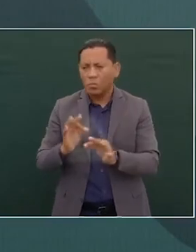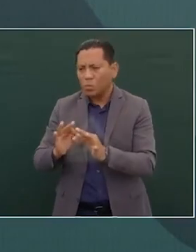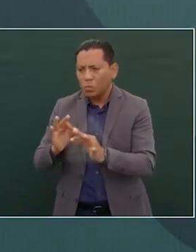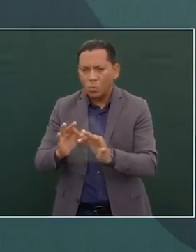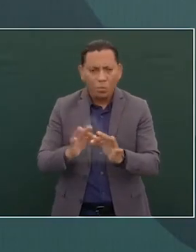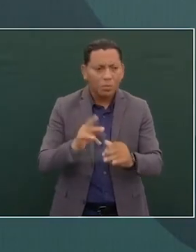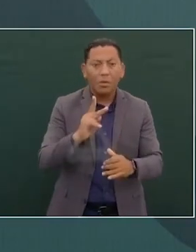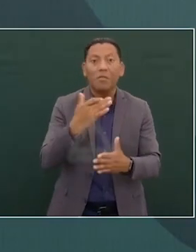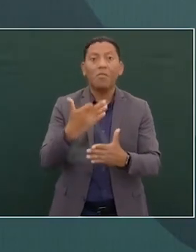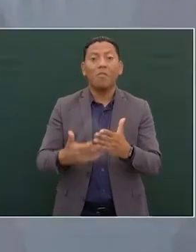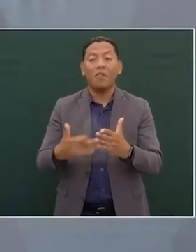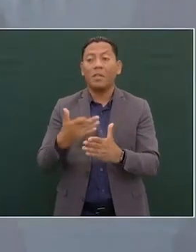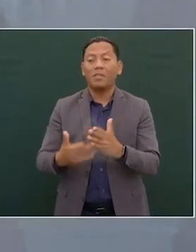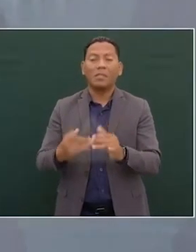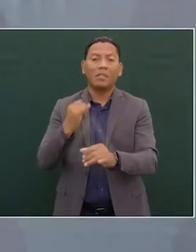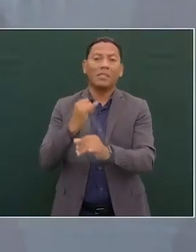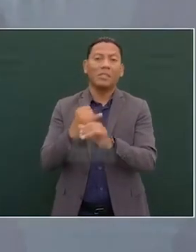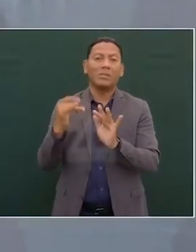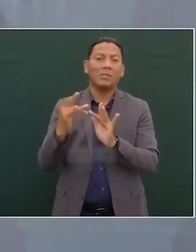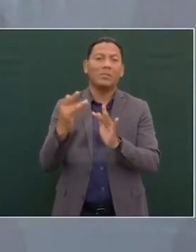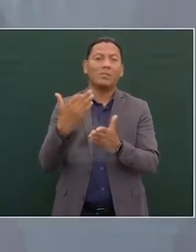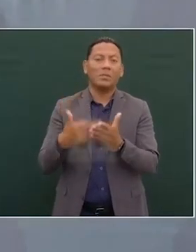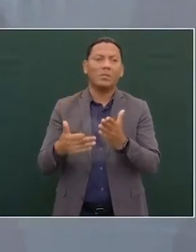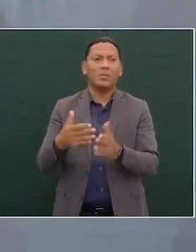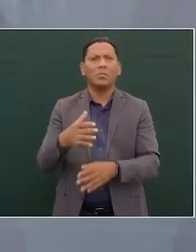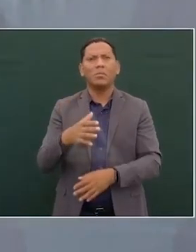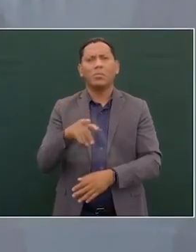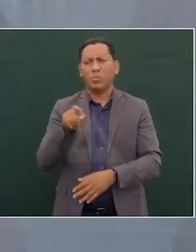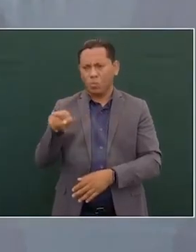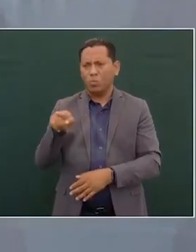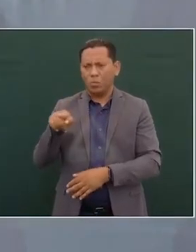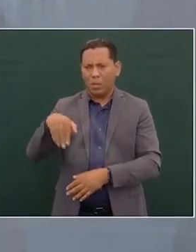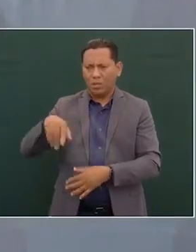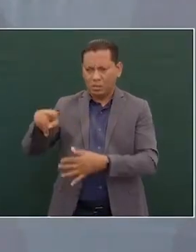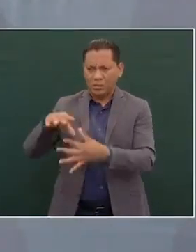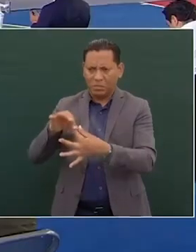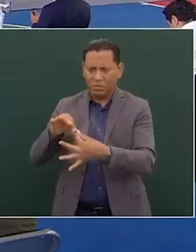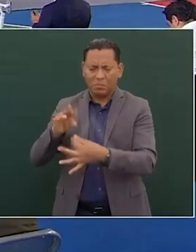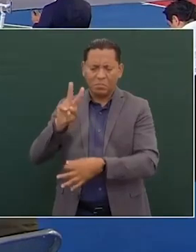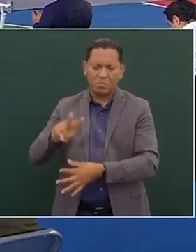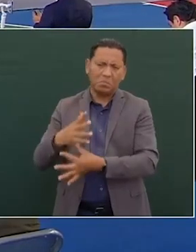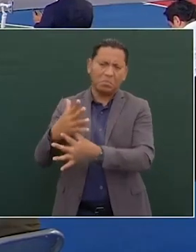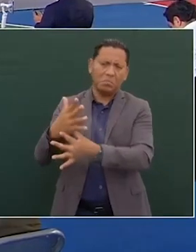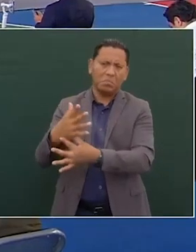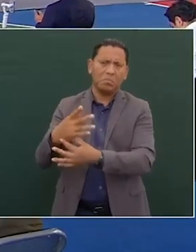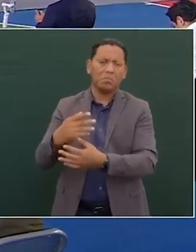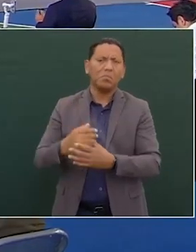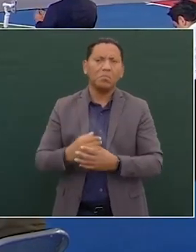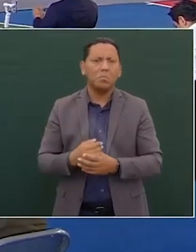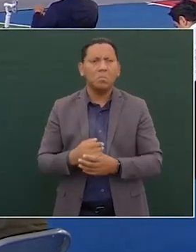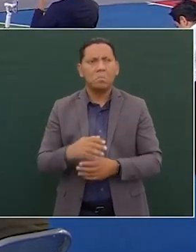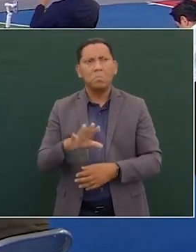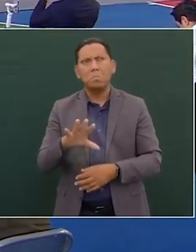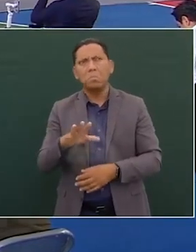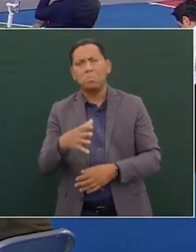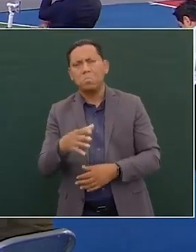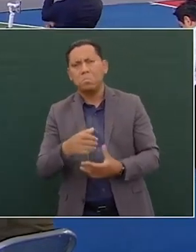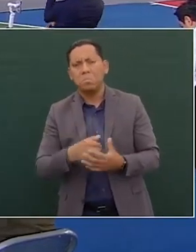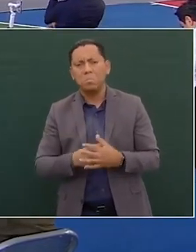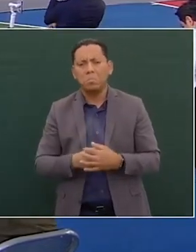la conectividad. Están funcionando como tú lo dices, no sé, deben de ser